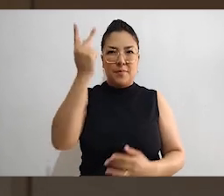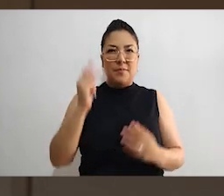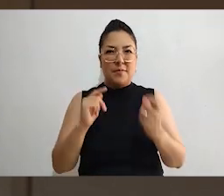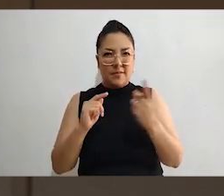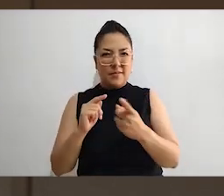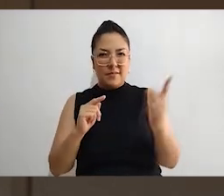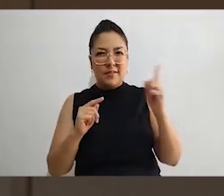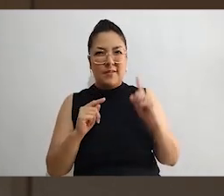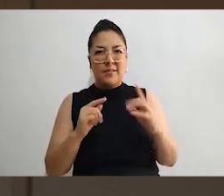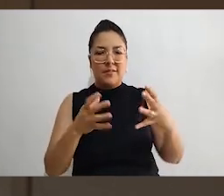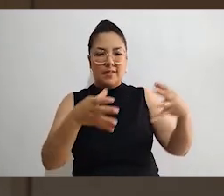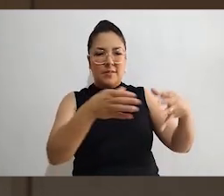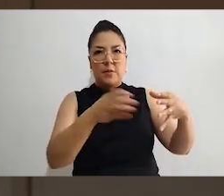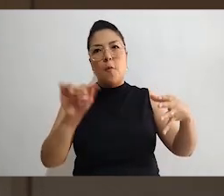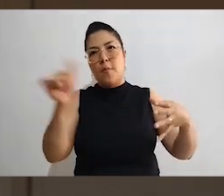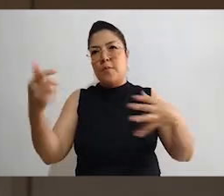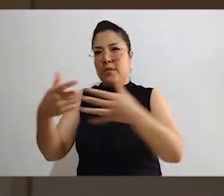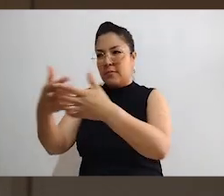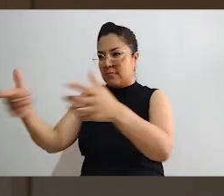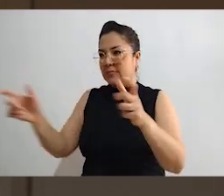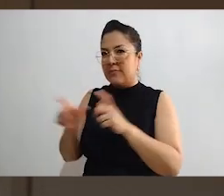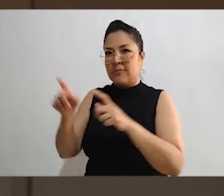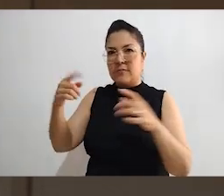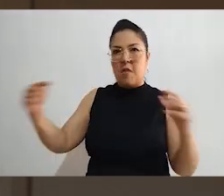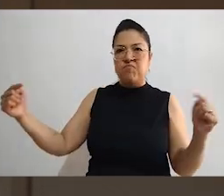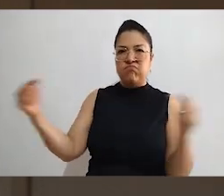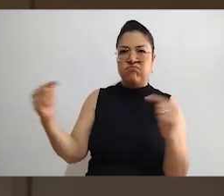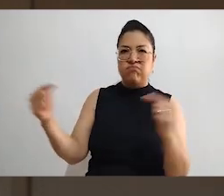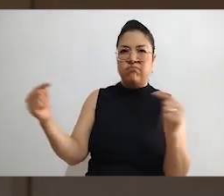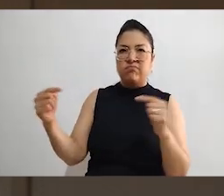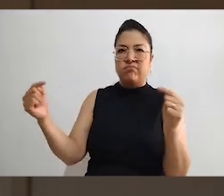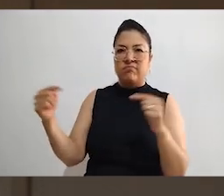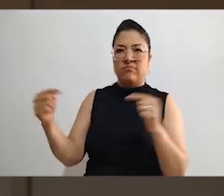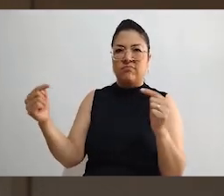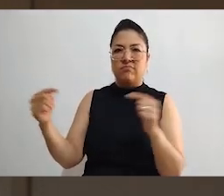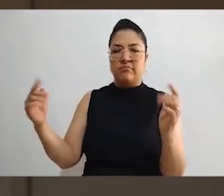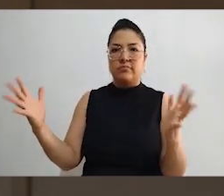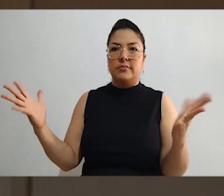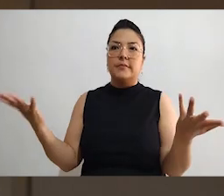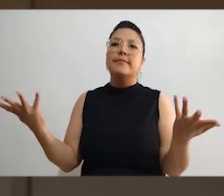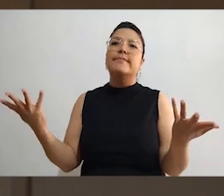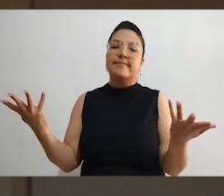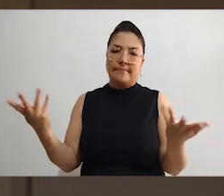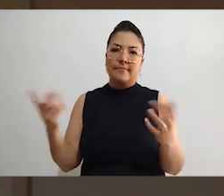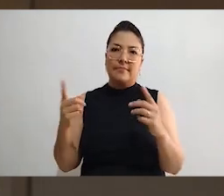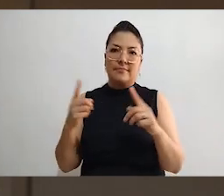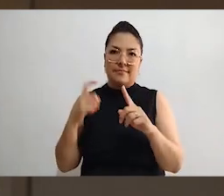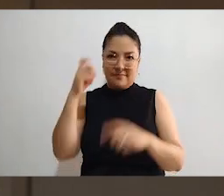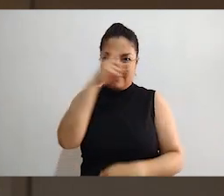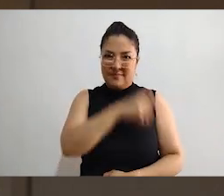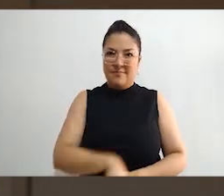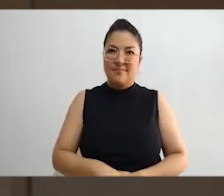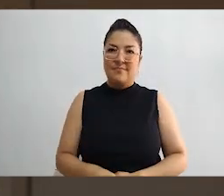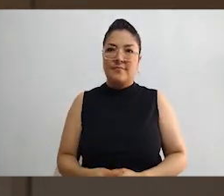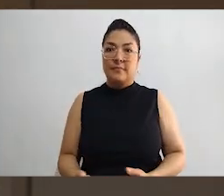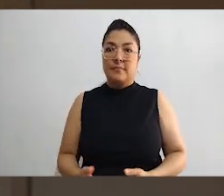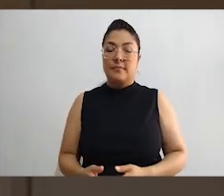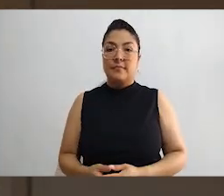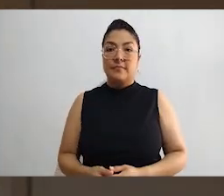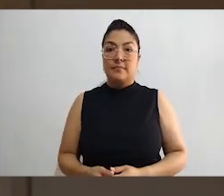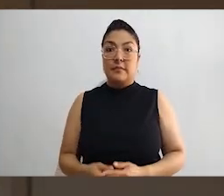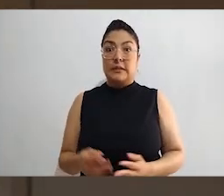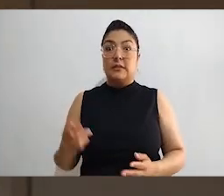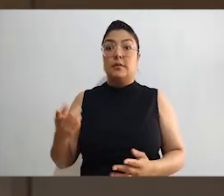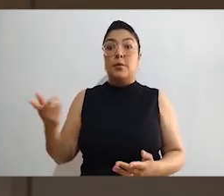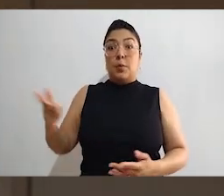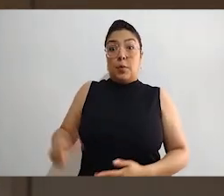Ciudadela. Y de ahí surgió todo lo demás. El régimen se cerró y reprimió, porque estaban unas olimpiadas